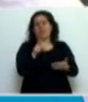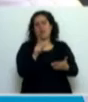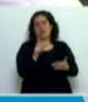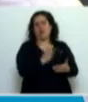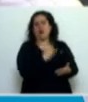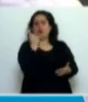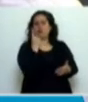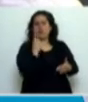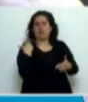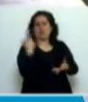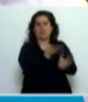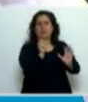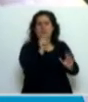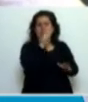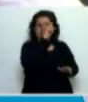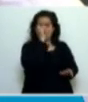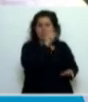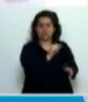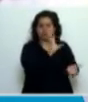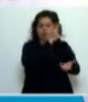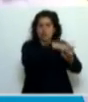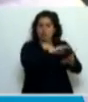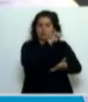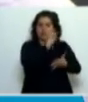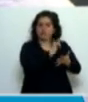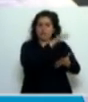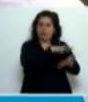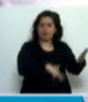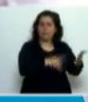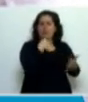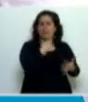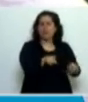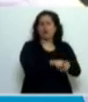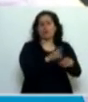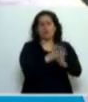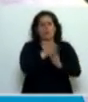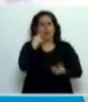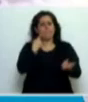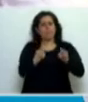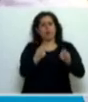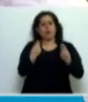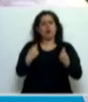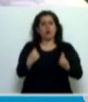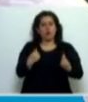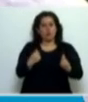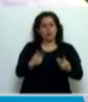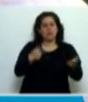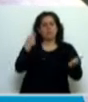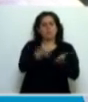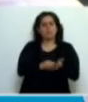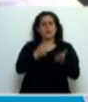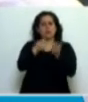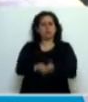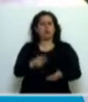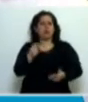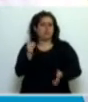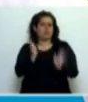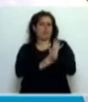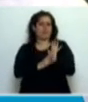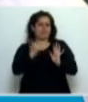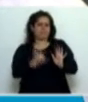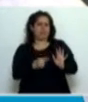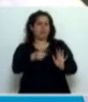Auditoría General de la Nación en relación a cómo se ha manejado este Comité de Administración de Inversiones del Fondo de Garantía,